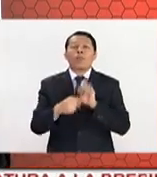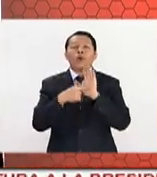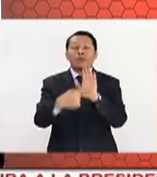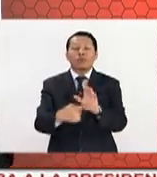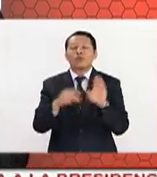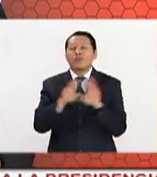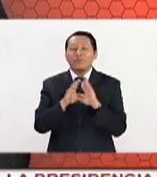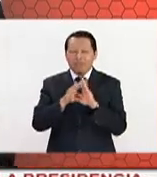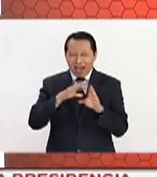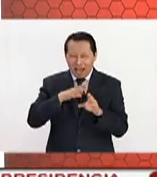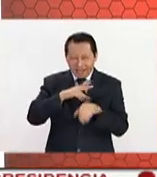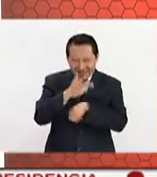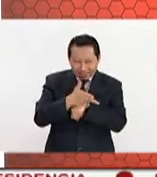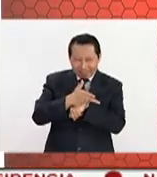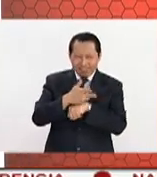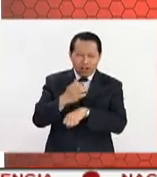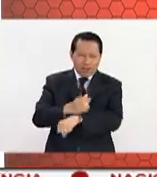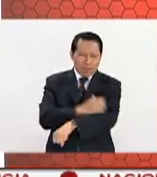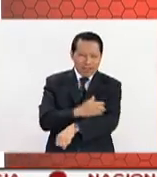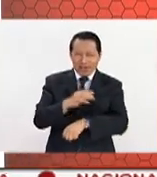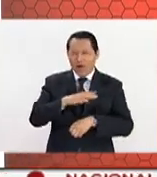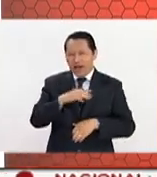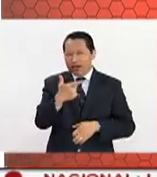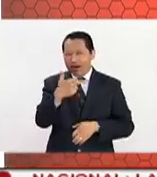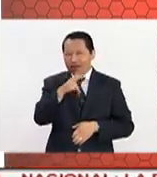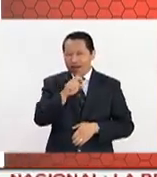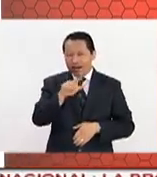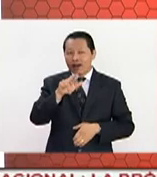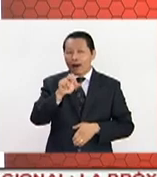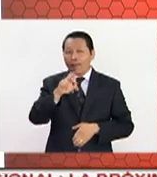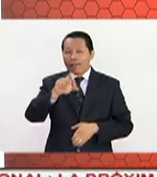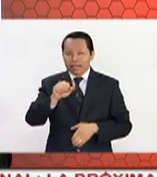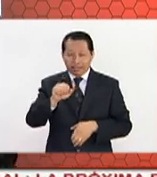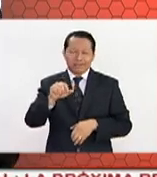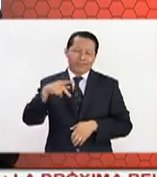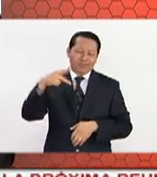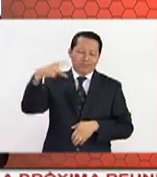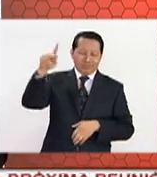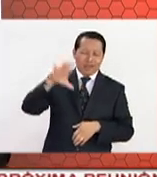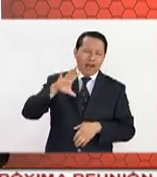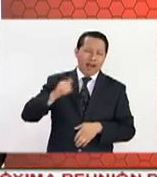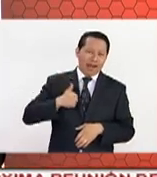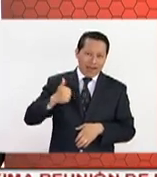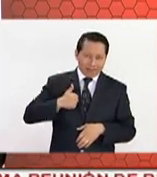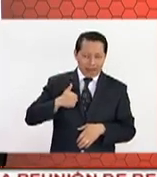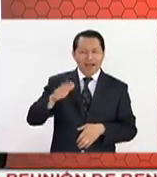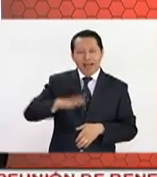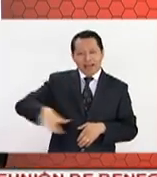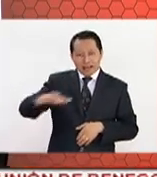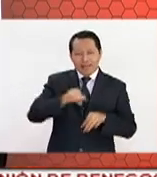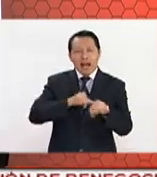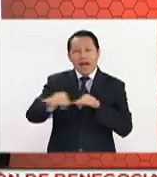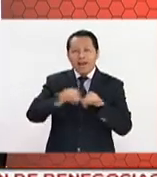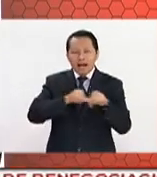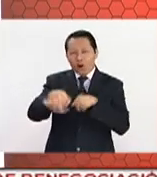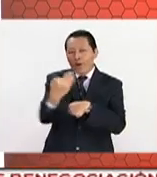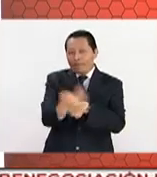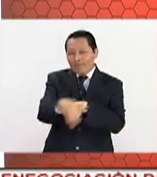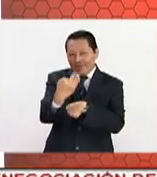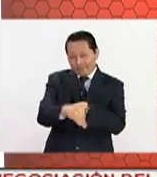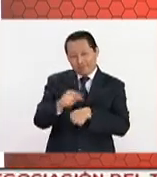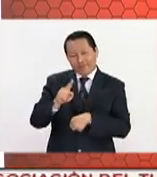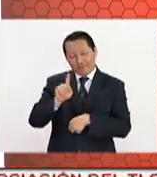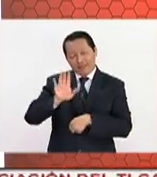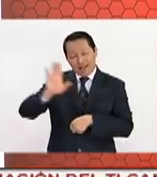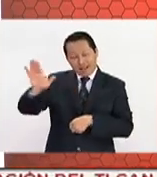última entrega de estos reportajes que ha venido haciendo nuestro compañero Gabriel Ramírez desde Canadá sobre los trabajadores agrícolas temporales. Vamos a